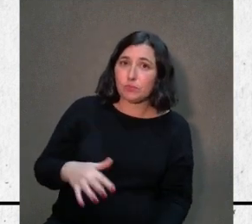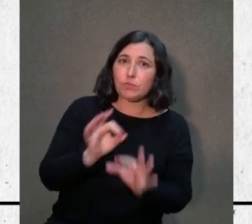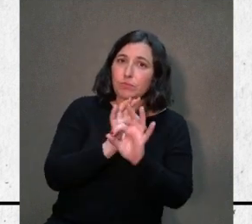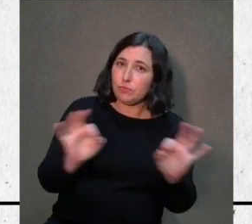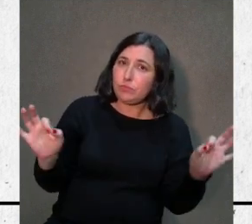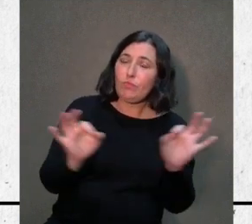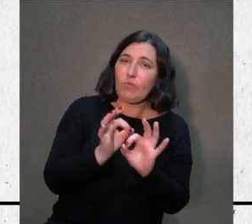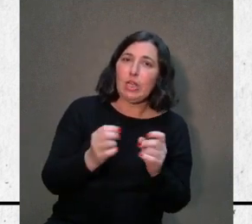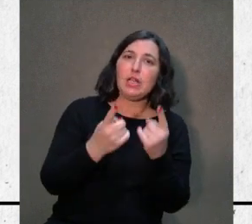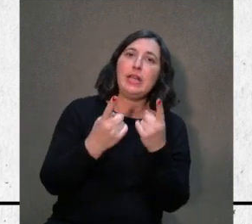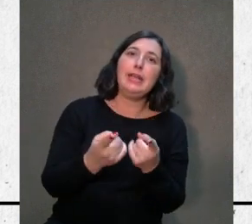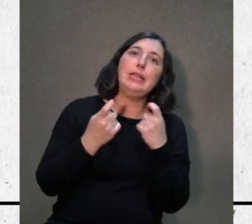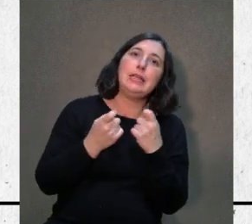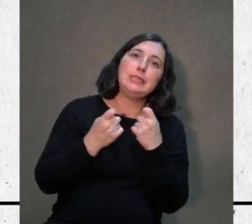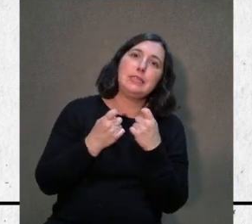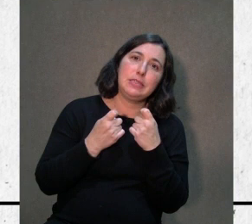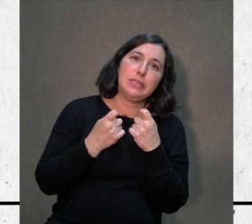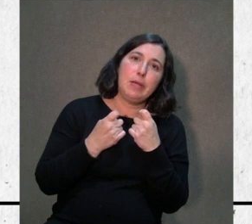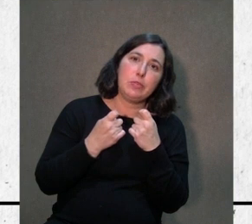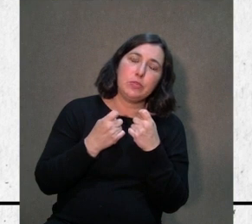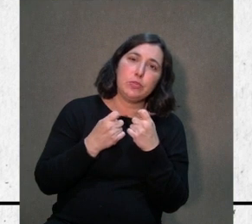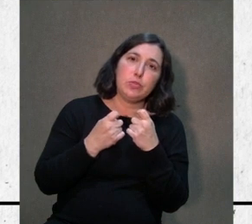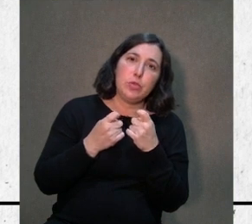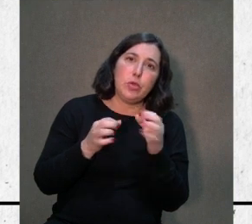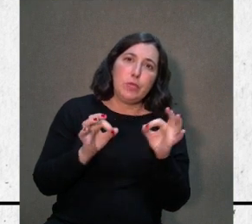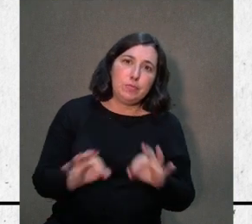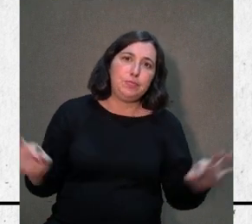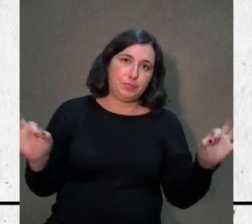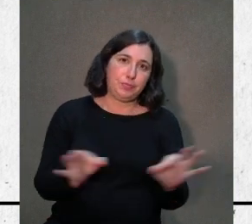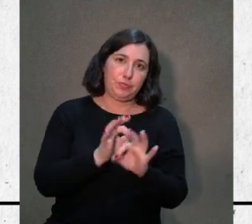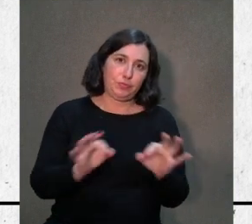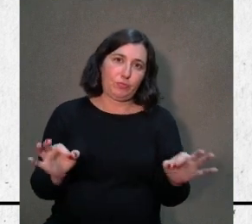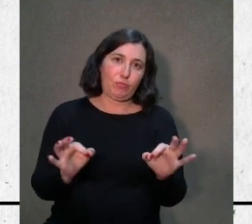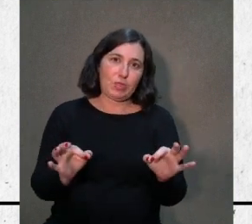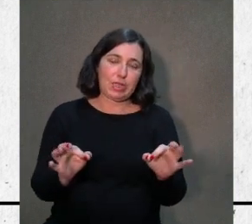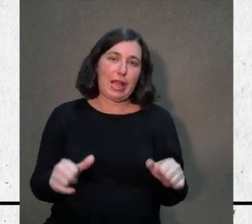los músicos tenemos una necesidad de tocar y